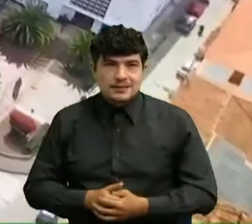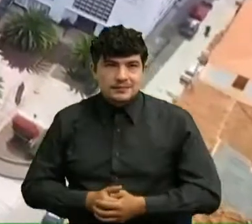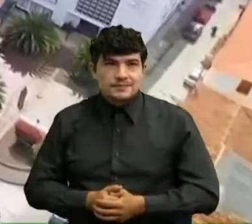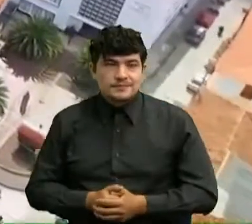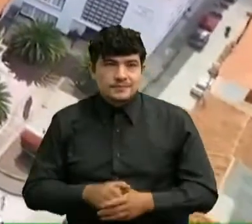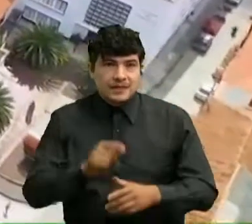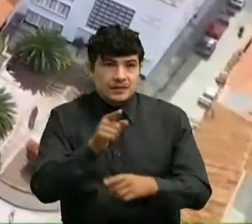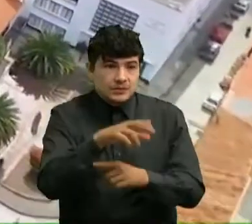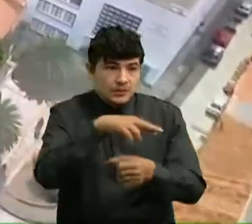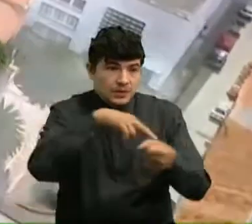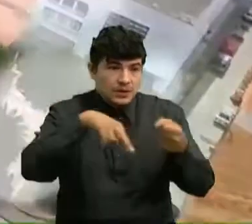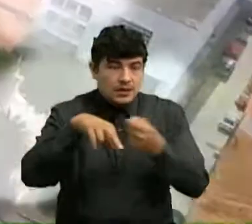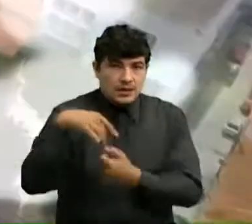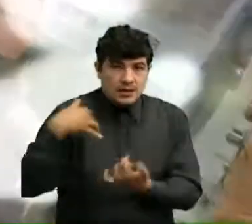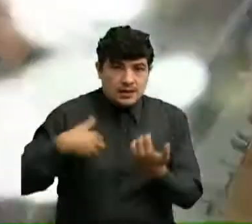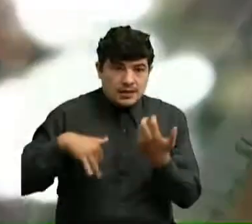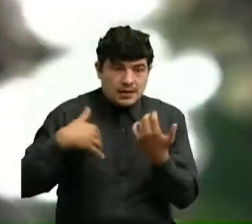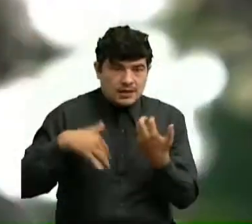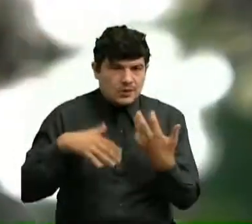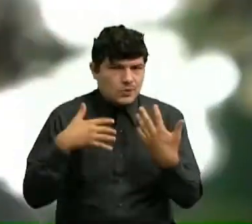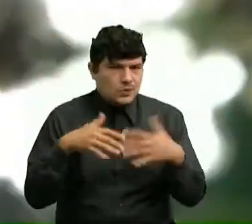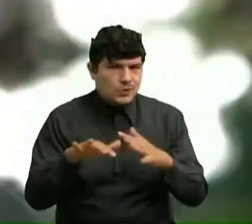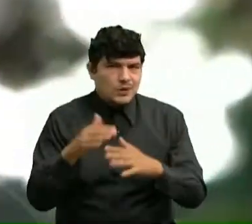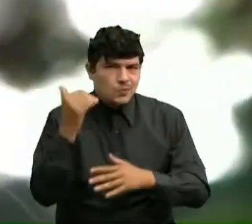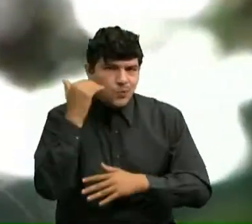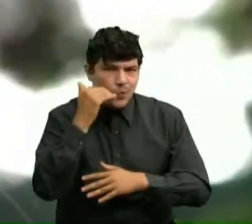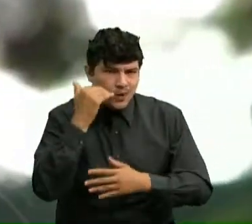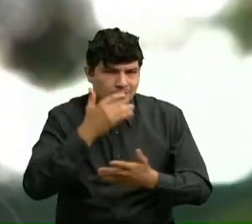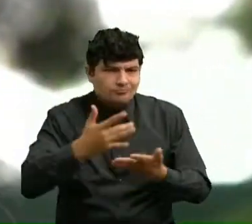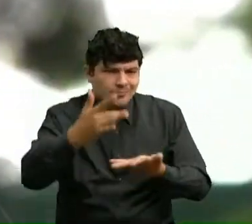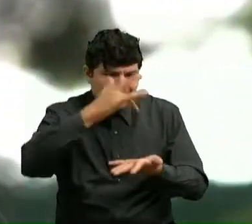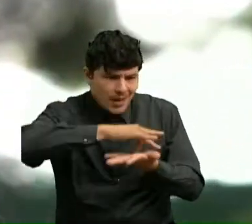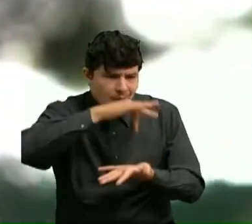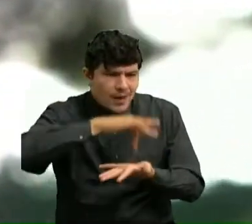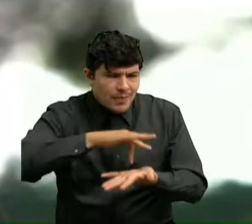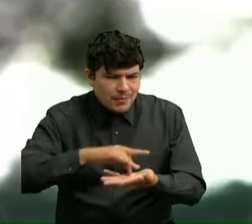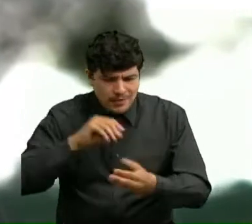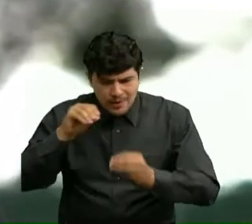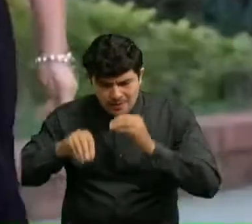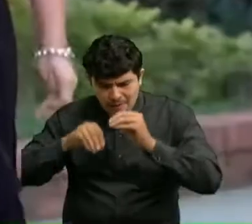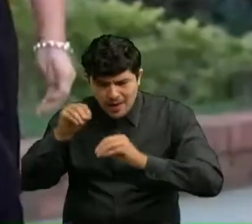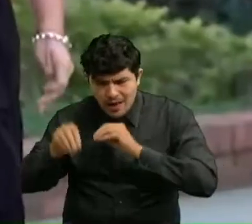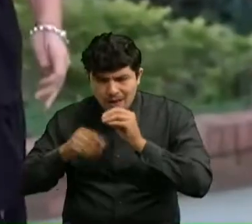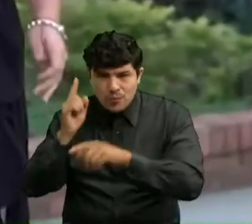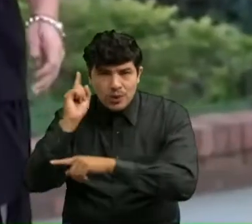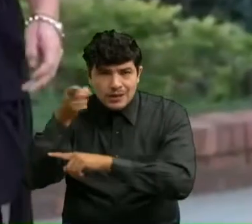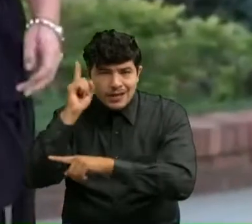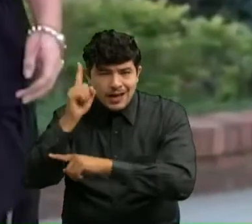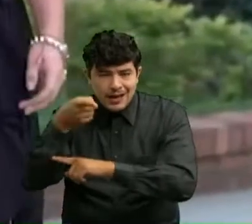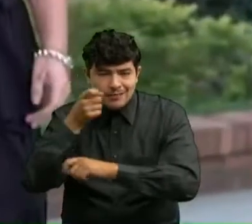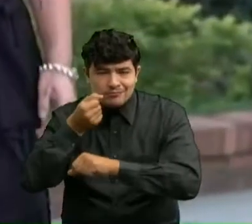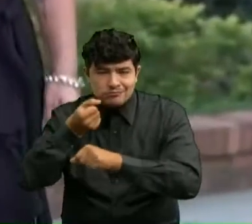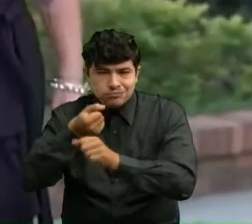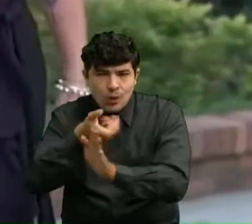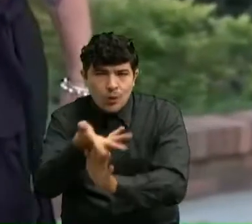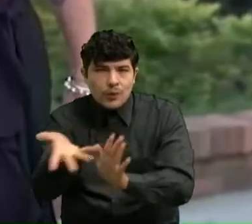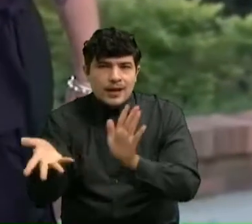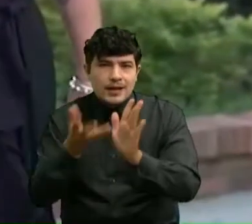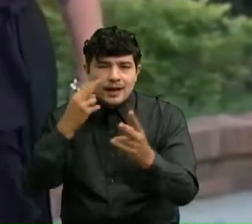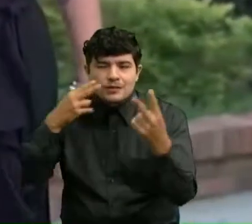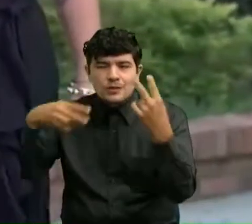En la provincia de Vélez, las mujeres fueron partícipes en la construcción de la política pública de turismo que lidera la Secretaría del